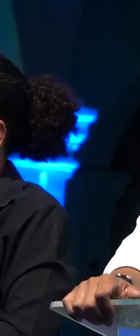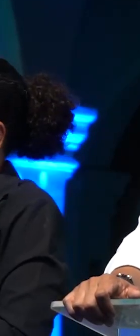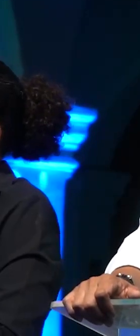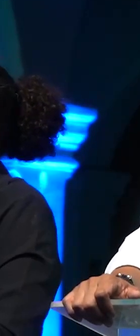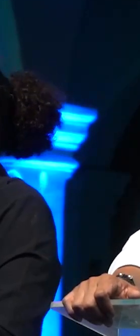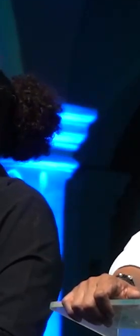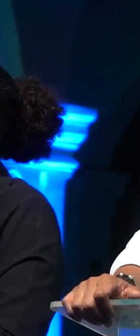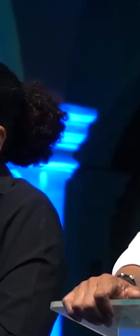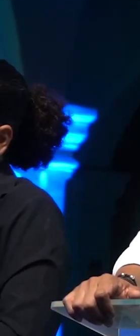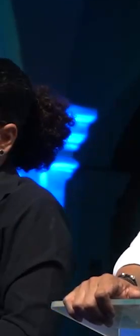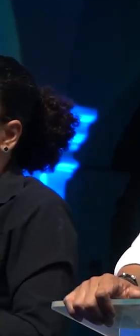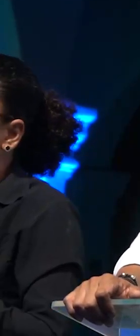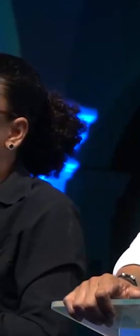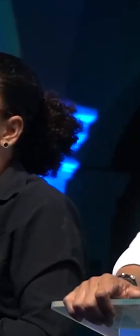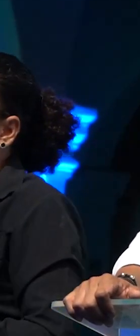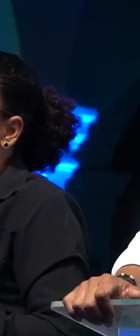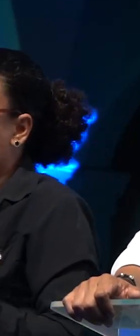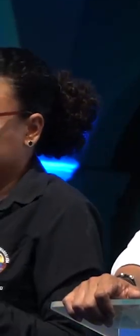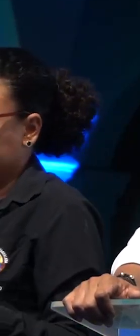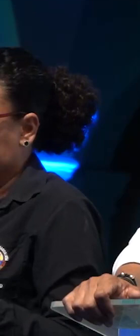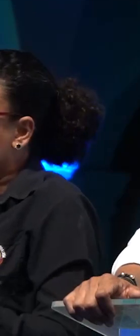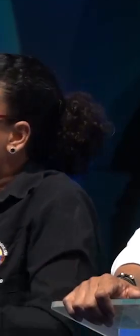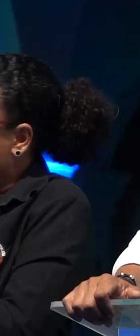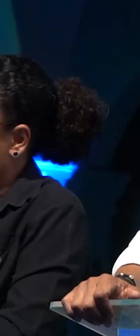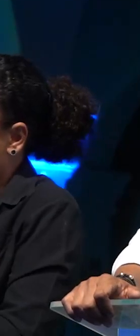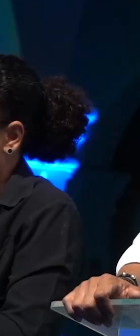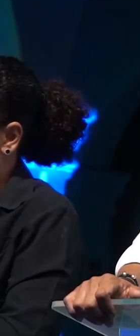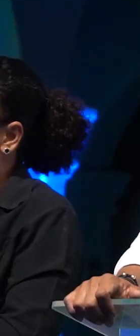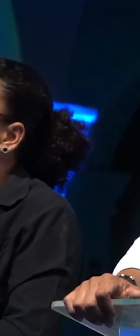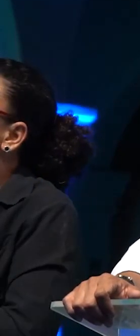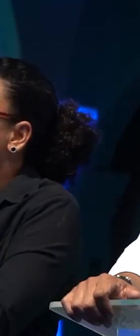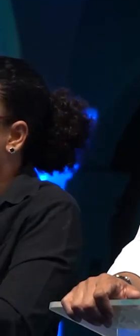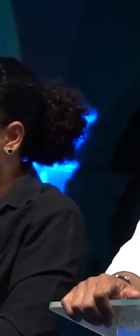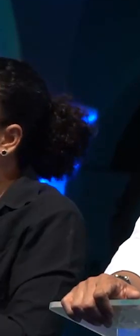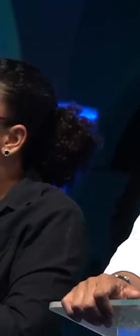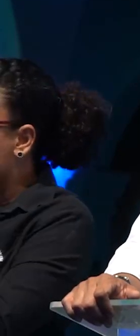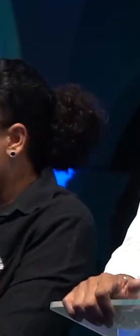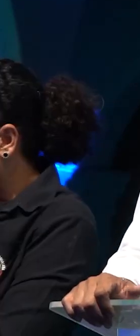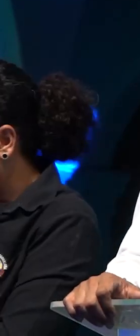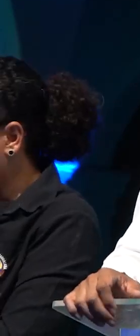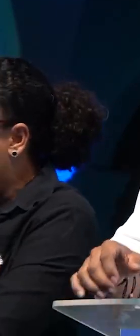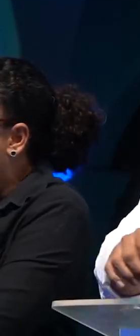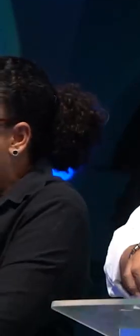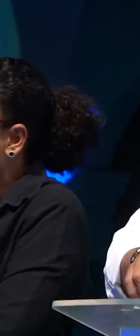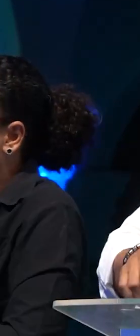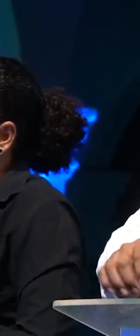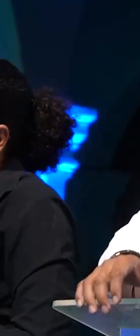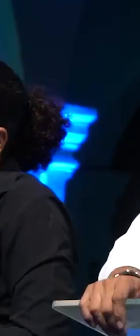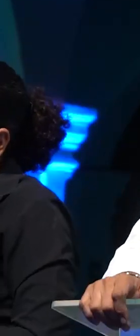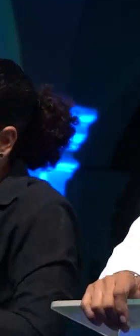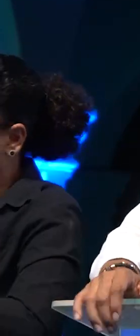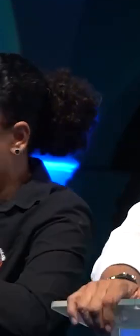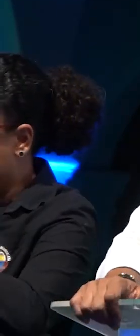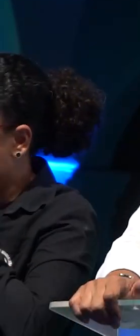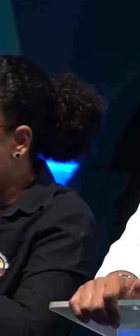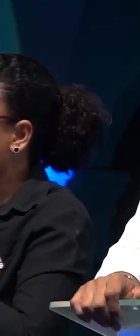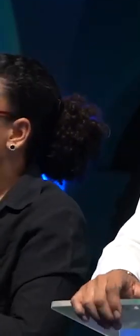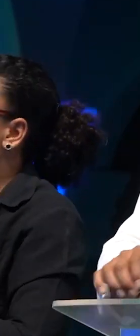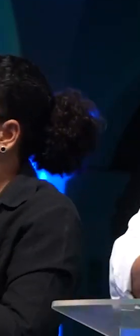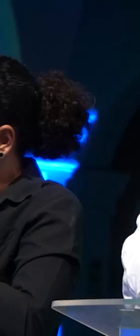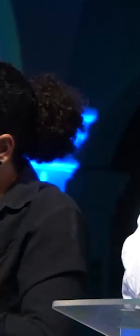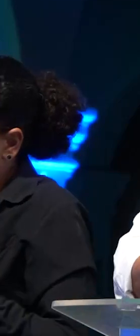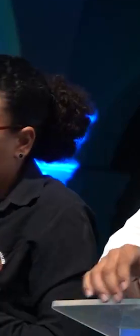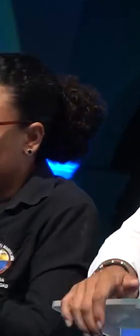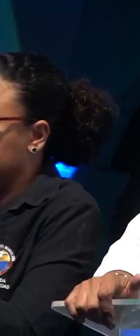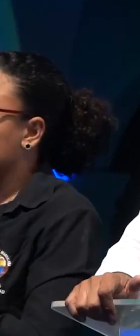decir el inglés es una herramienta simplemente. Lo importante es que haya algo que decir. Pero nuestros profesores dijeron, en el evento dijeron,